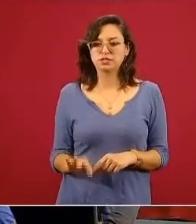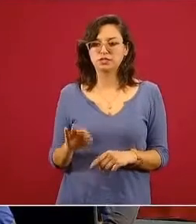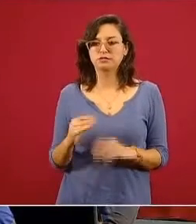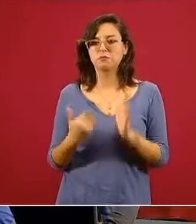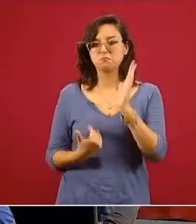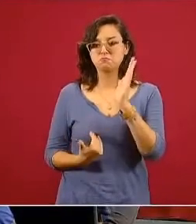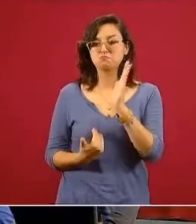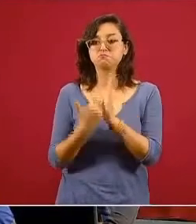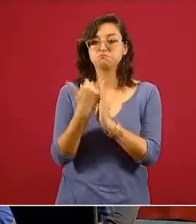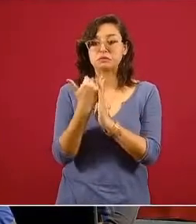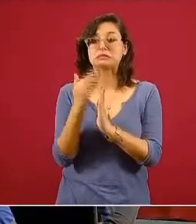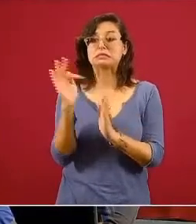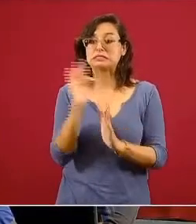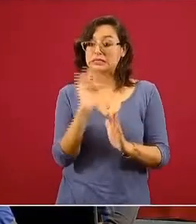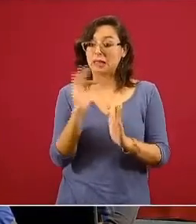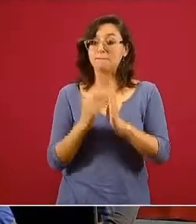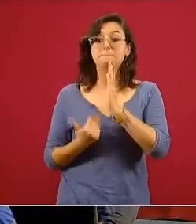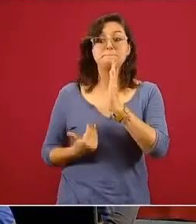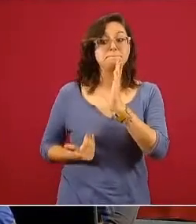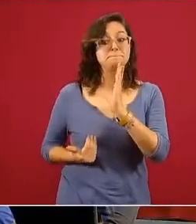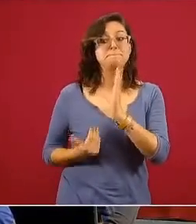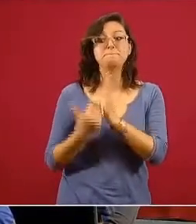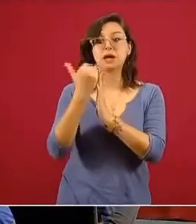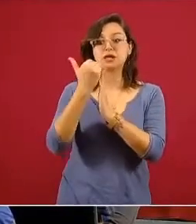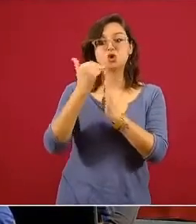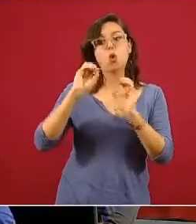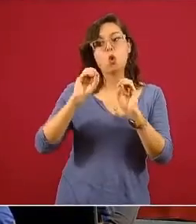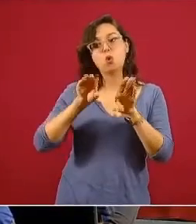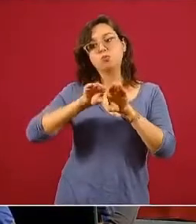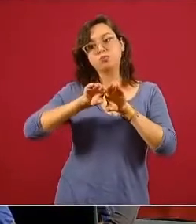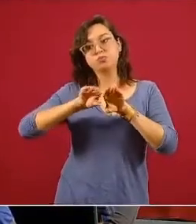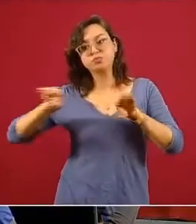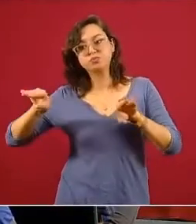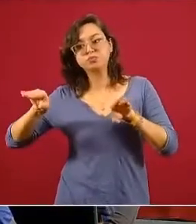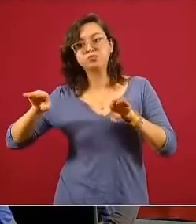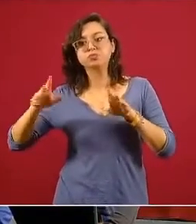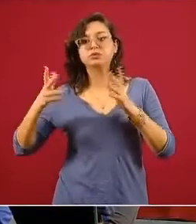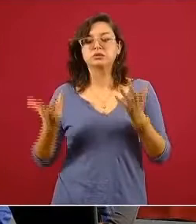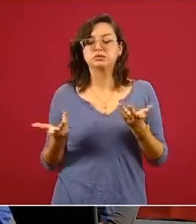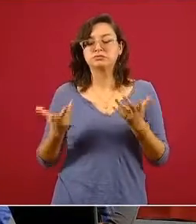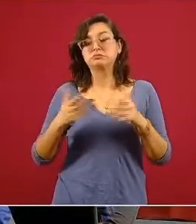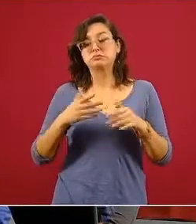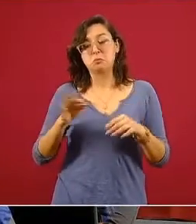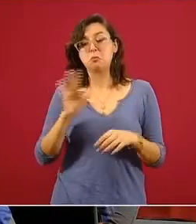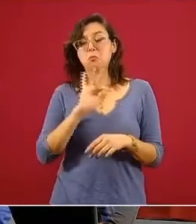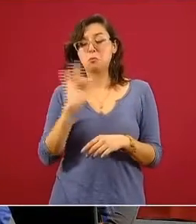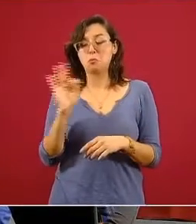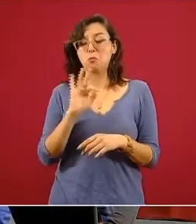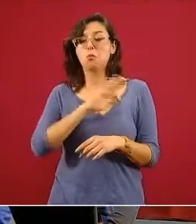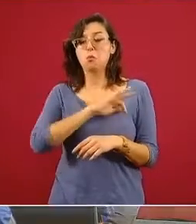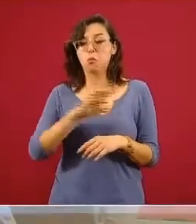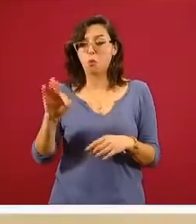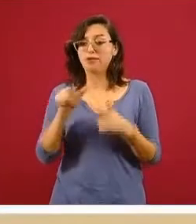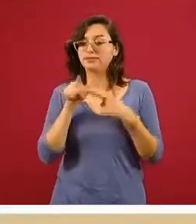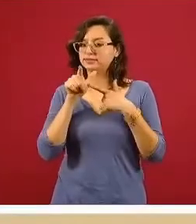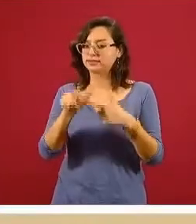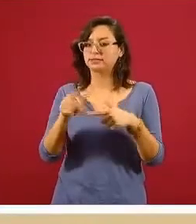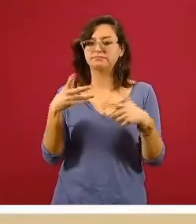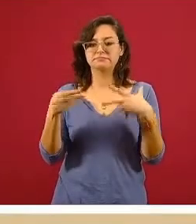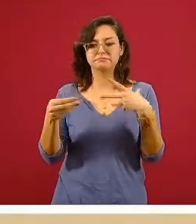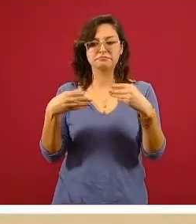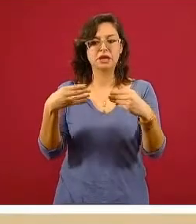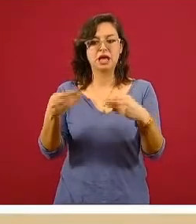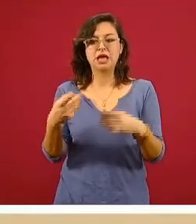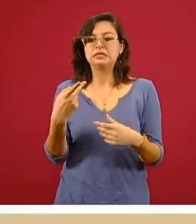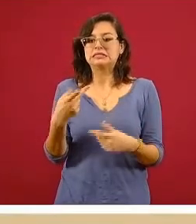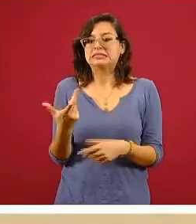todavía puede mover su pendiente a lo vertical, todavía pueden haber más casos en ese momento, pero claramente